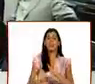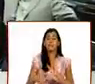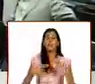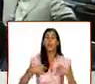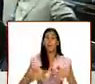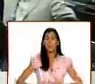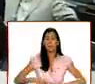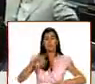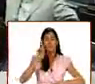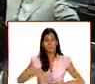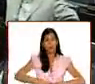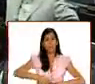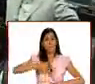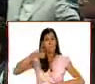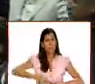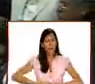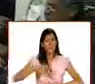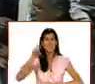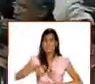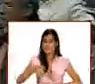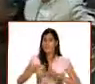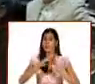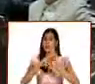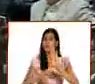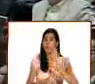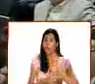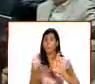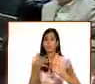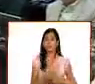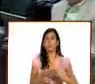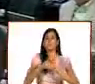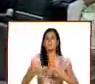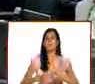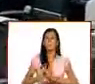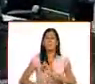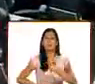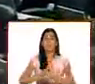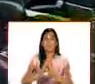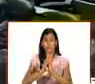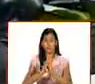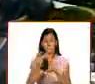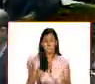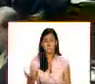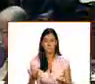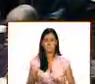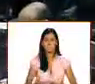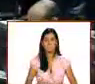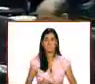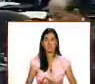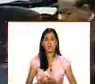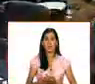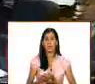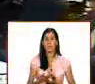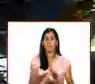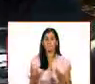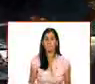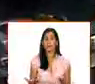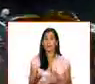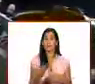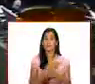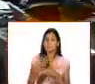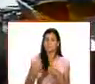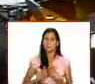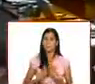humanos y las más elementales normas del derecho internacional para la